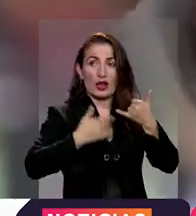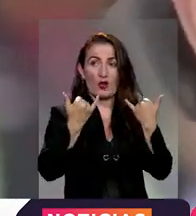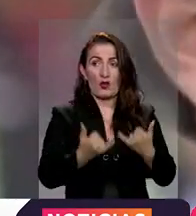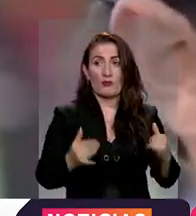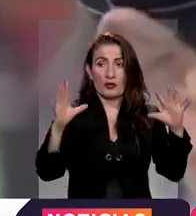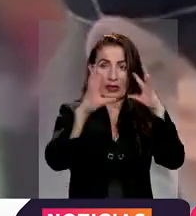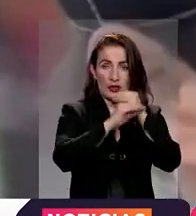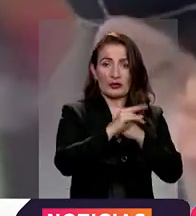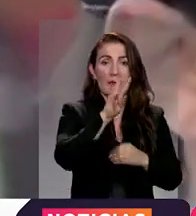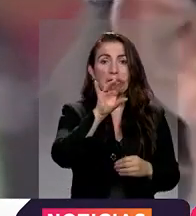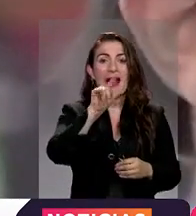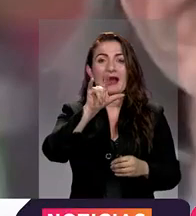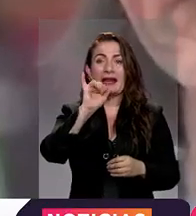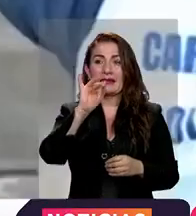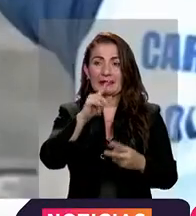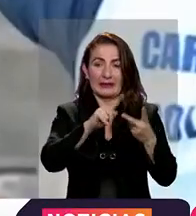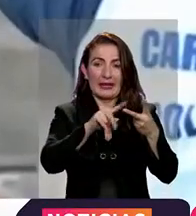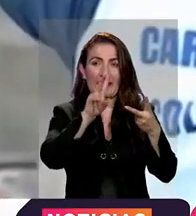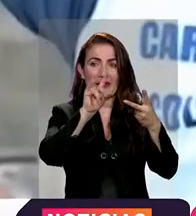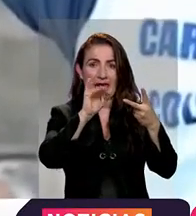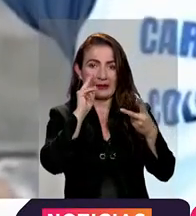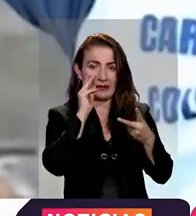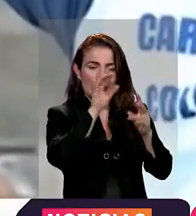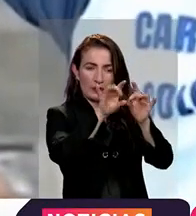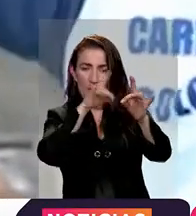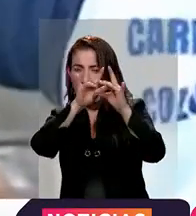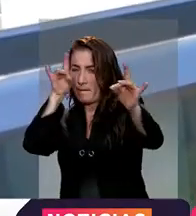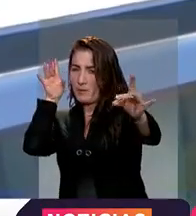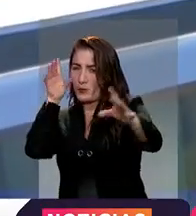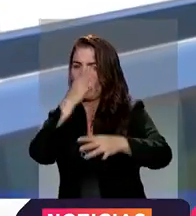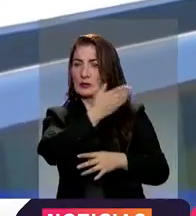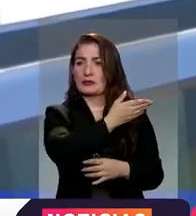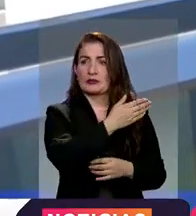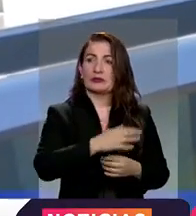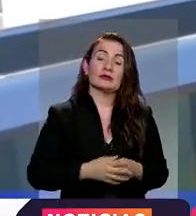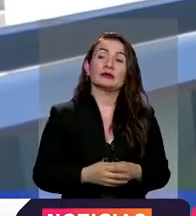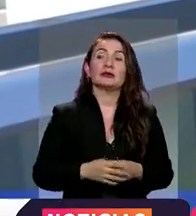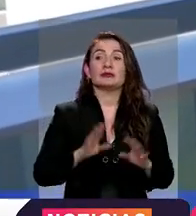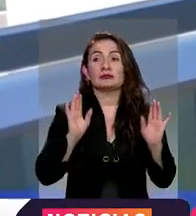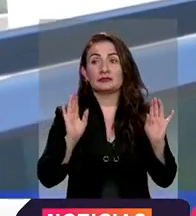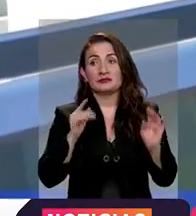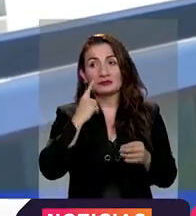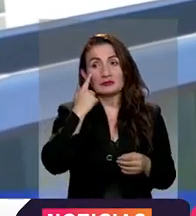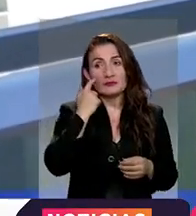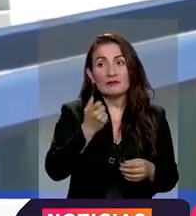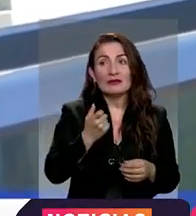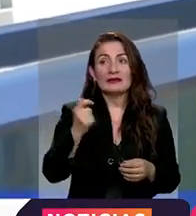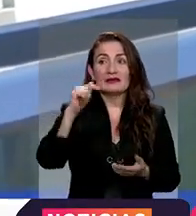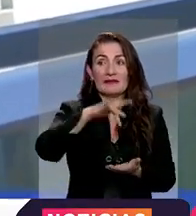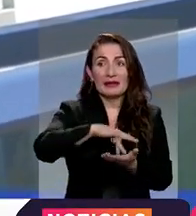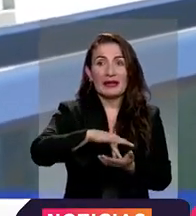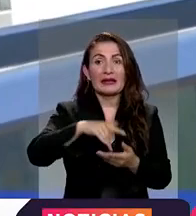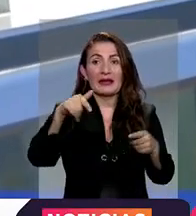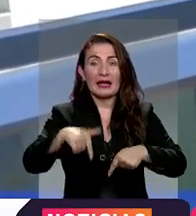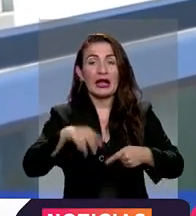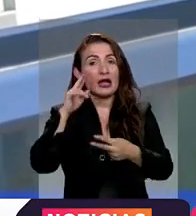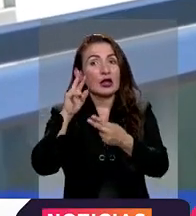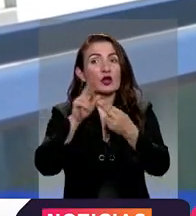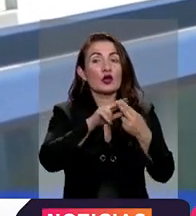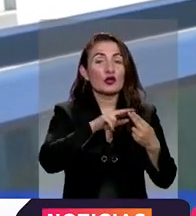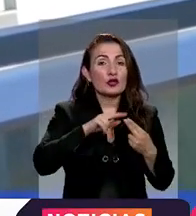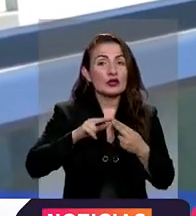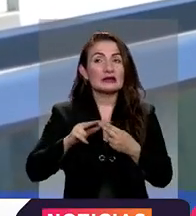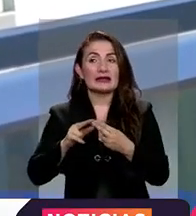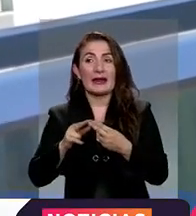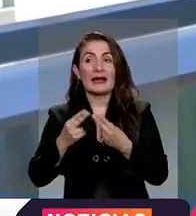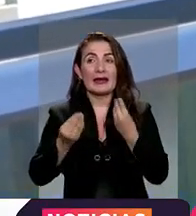noche con Valentina Acosta y Daniel Pineda en el tiro con arco. Bueno, es chévere acá llegar, conocer todo,